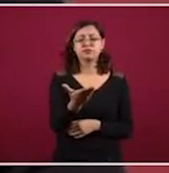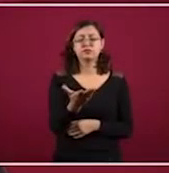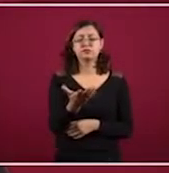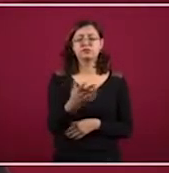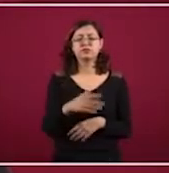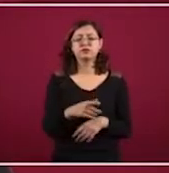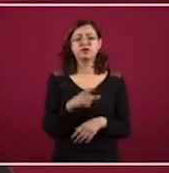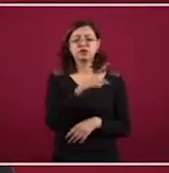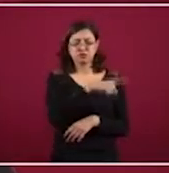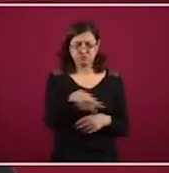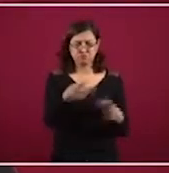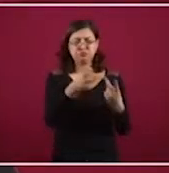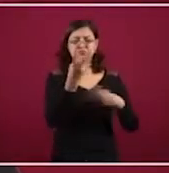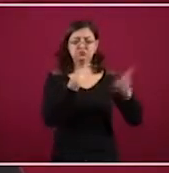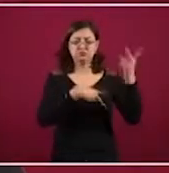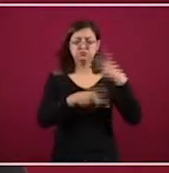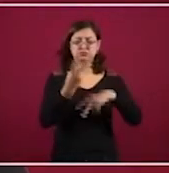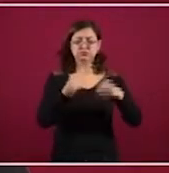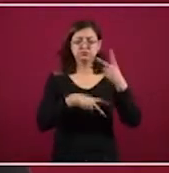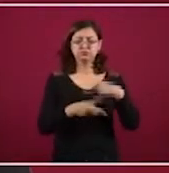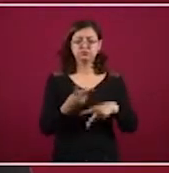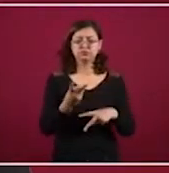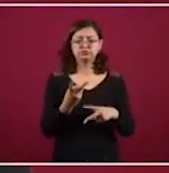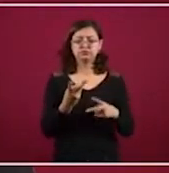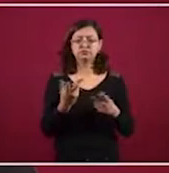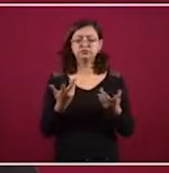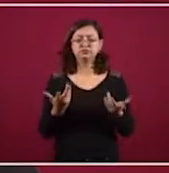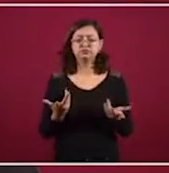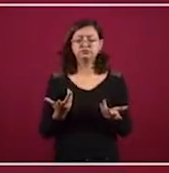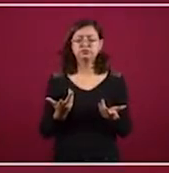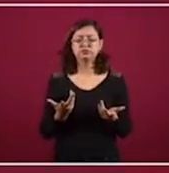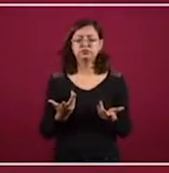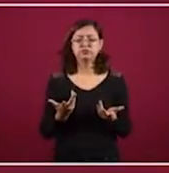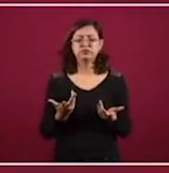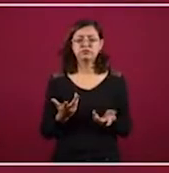puedan venir ellos, como vamos a